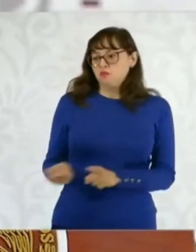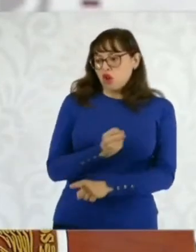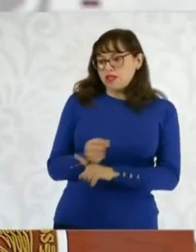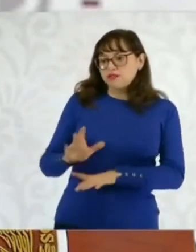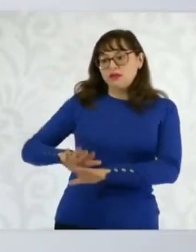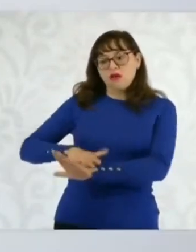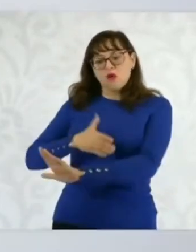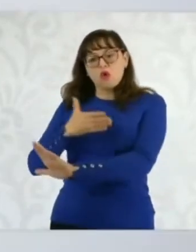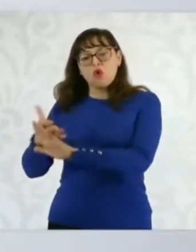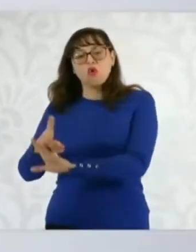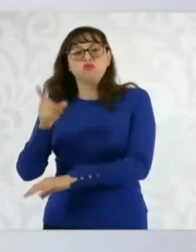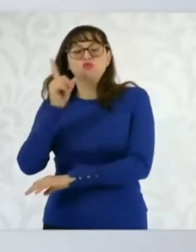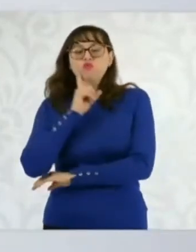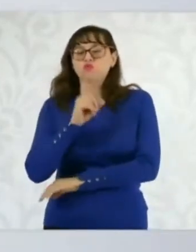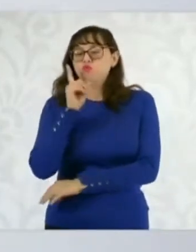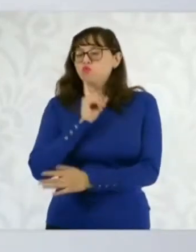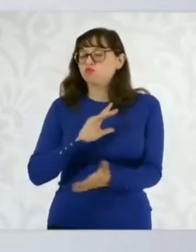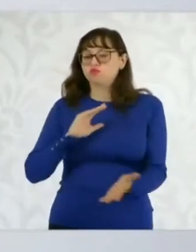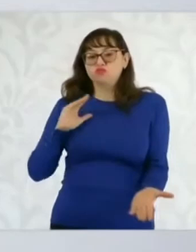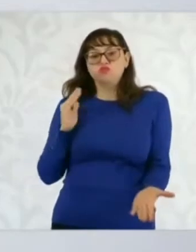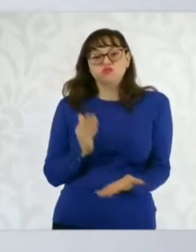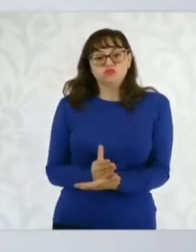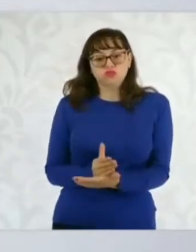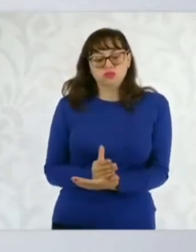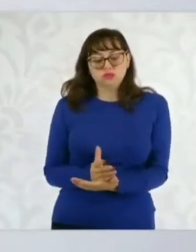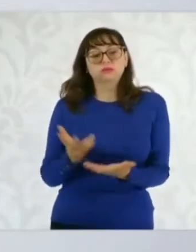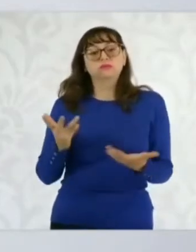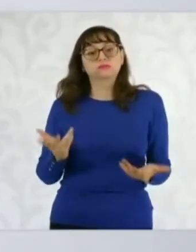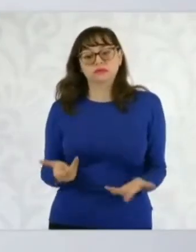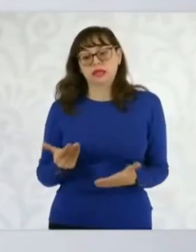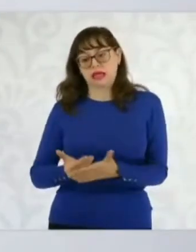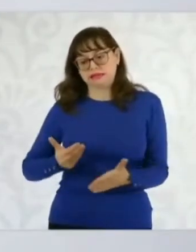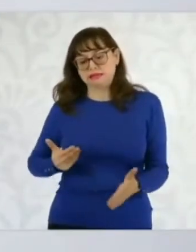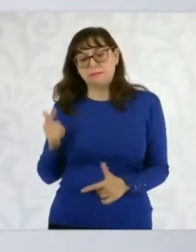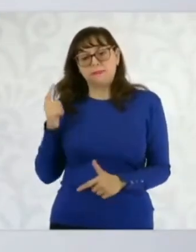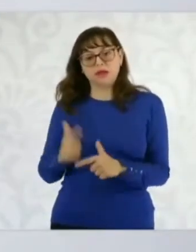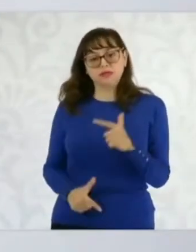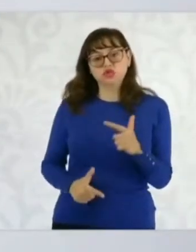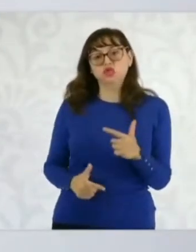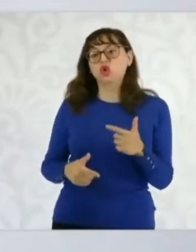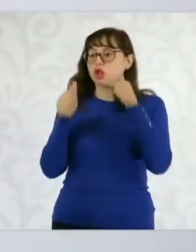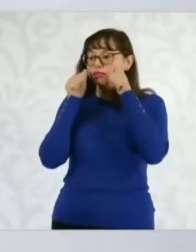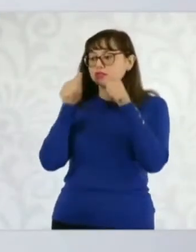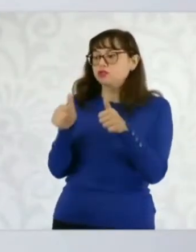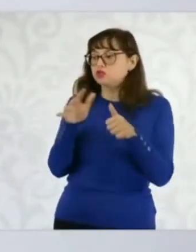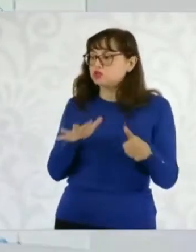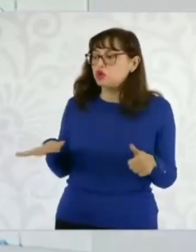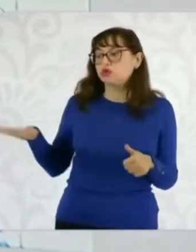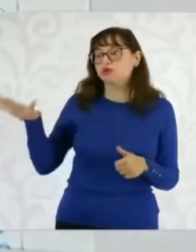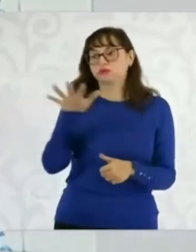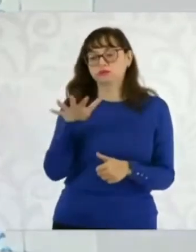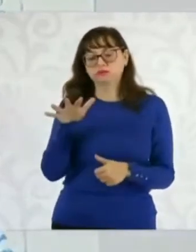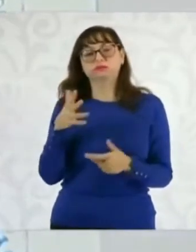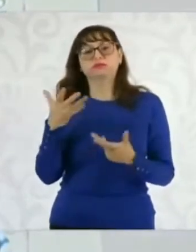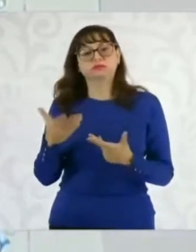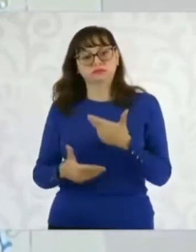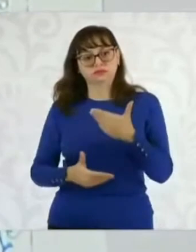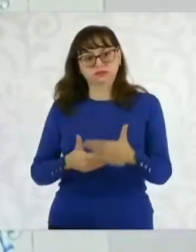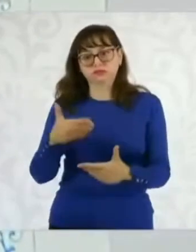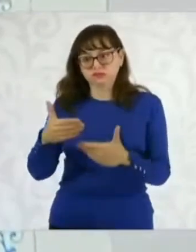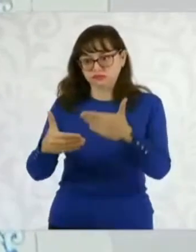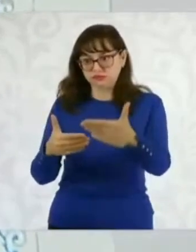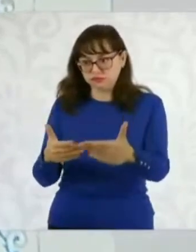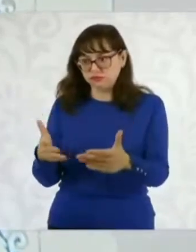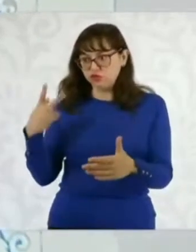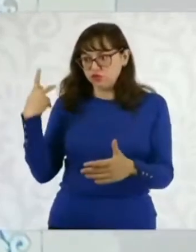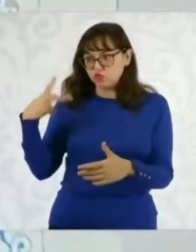las mujeres a partir de distintos procesos de prevención y de atención a las mujeres en el momento en que